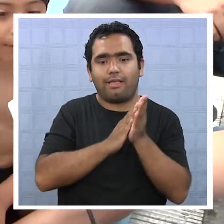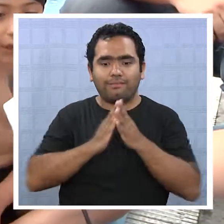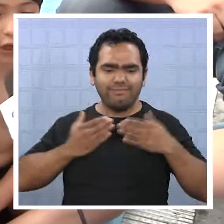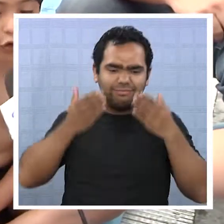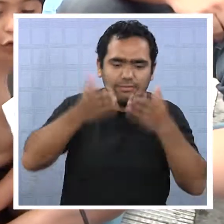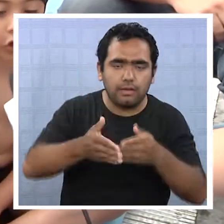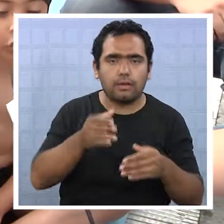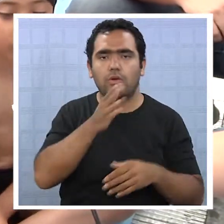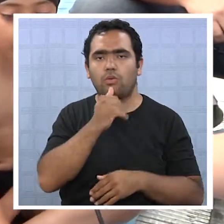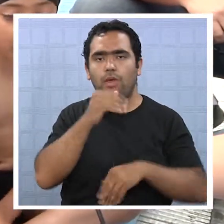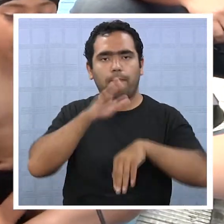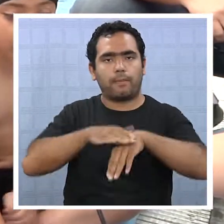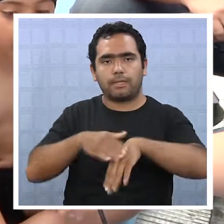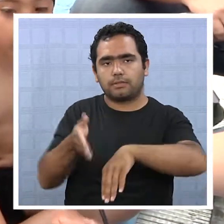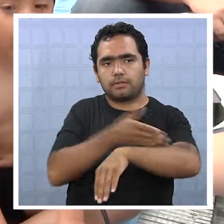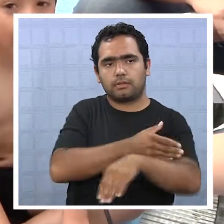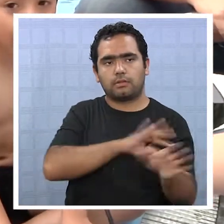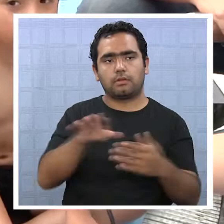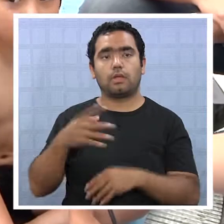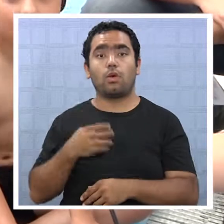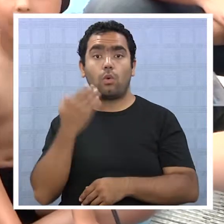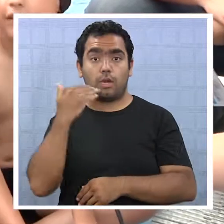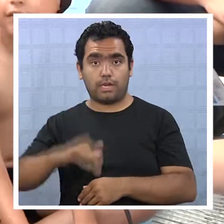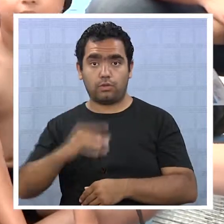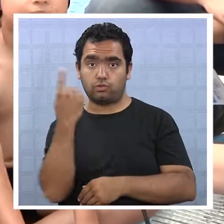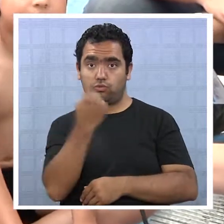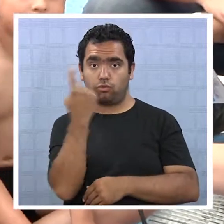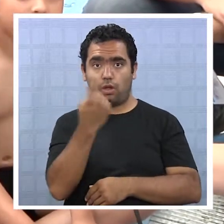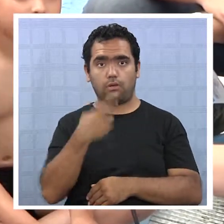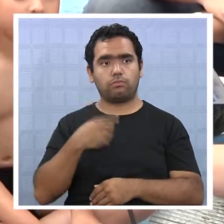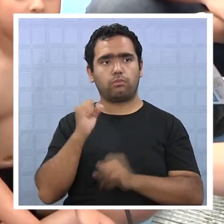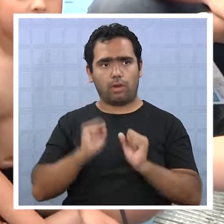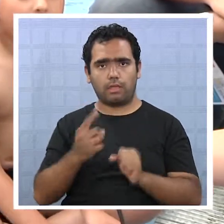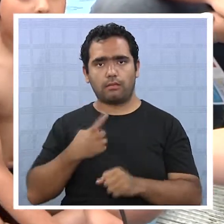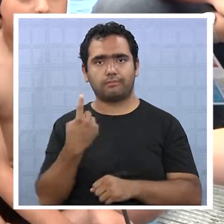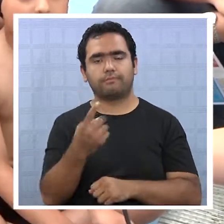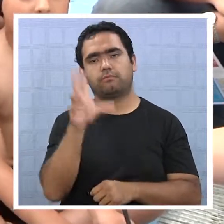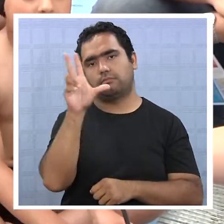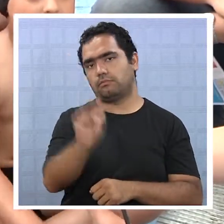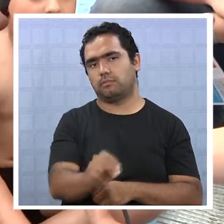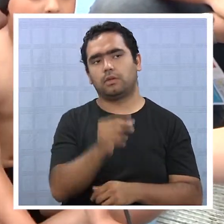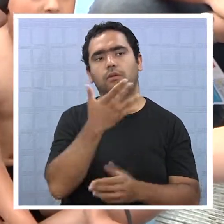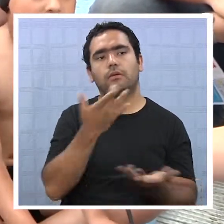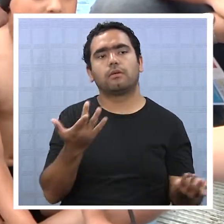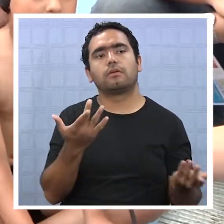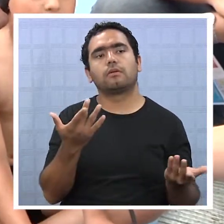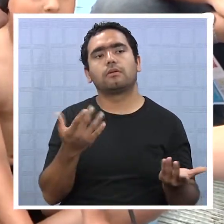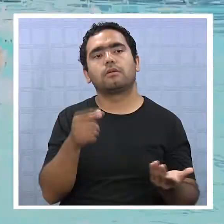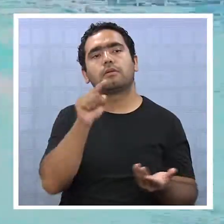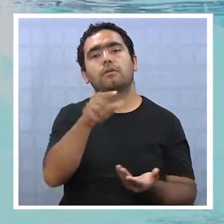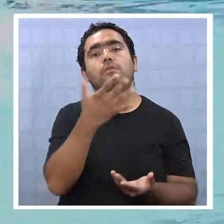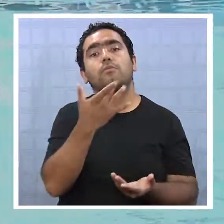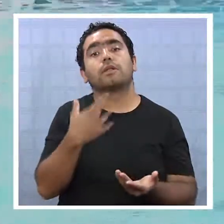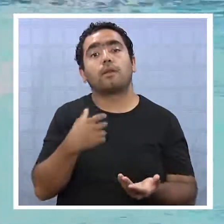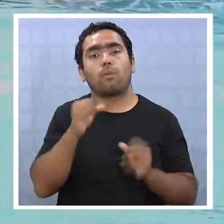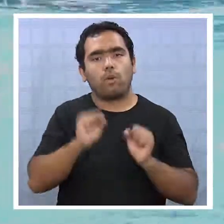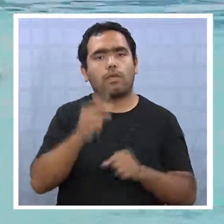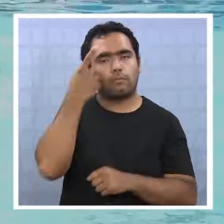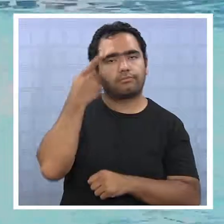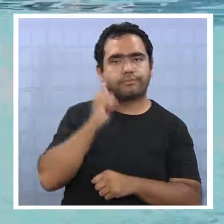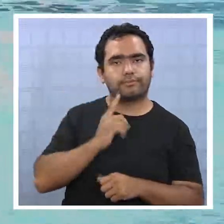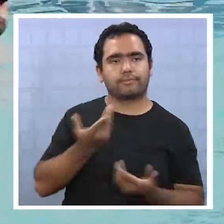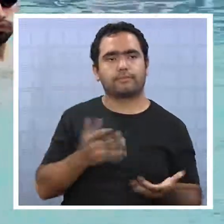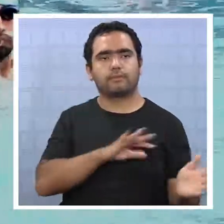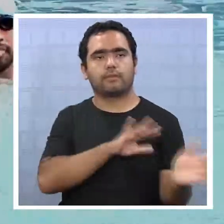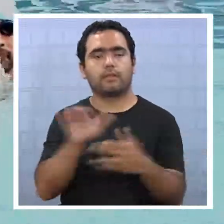se puede tirar piqueros solo y no se puede meter solo a la piscina. ¿Y eso para qué? Para que no se hagan daño. A